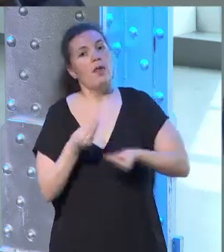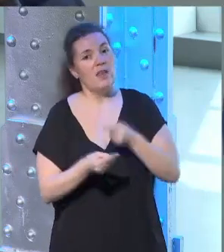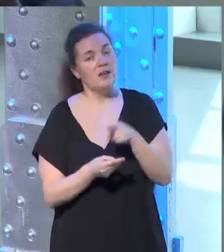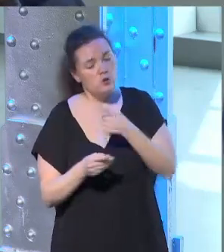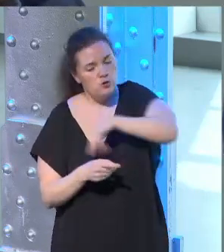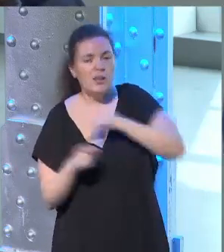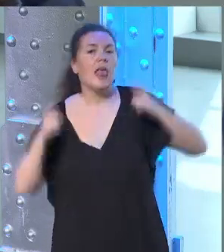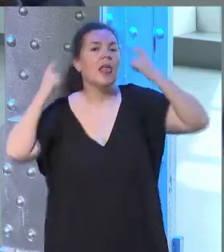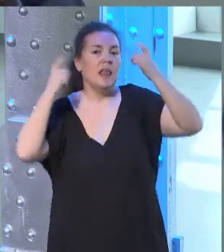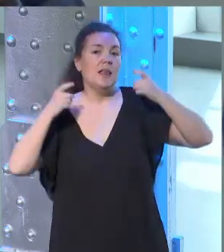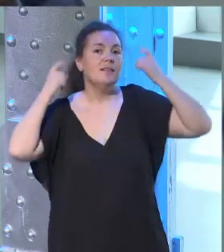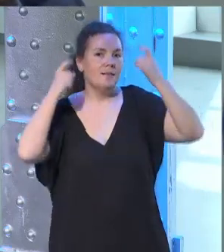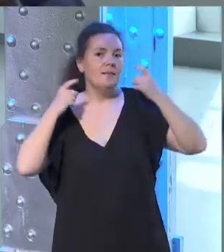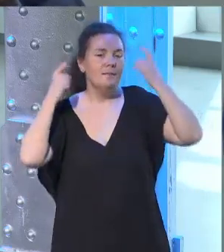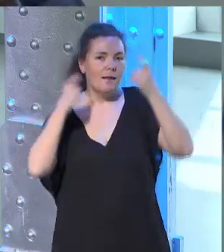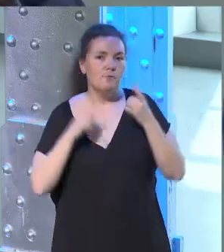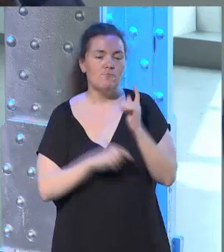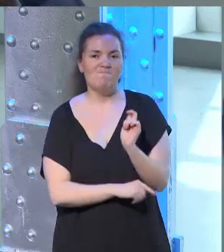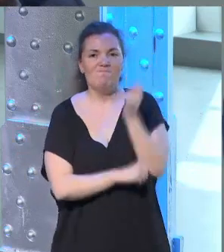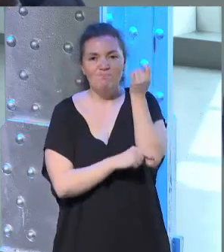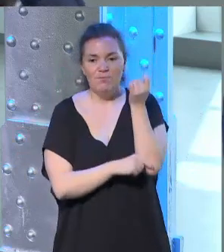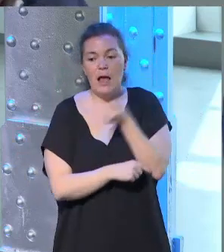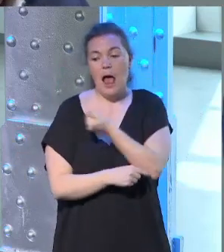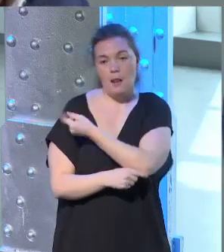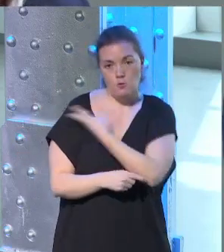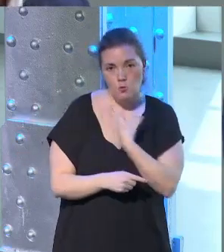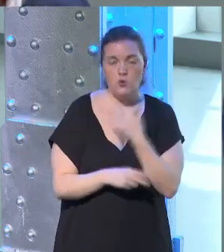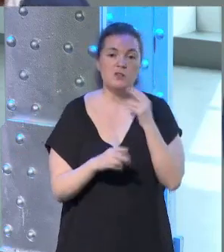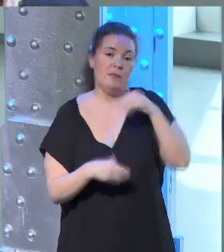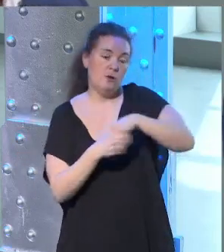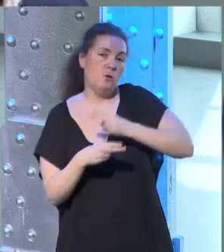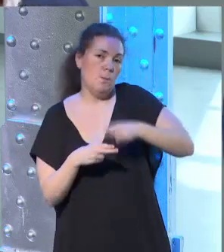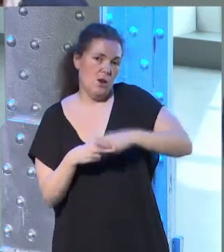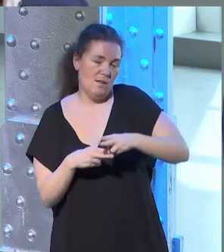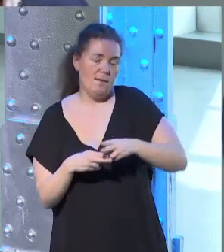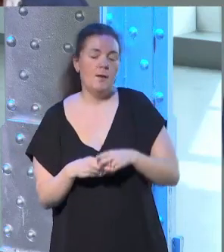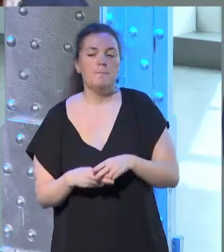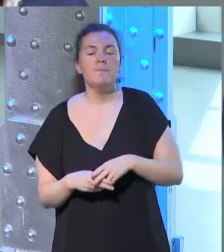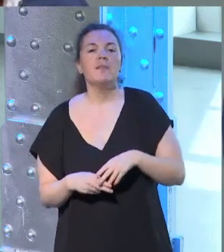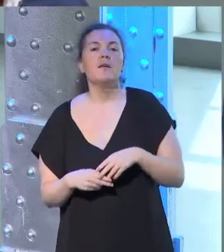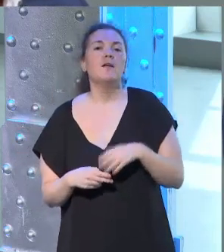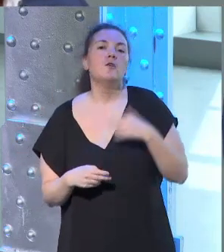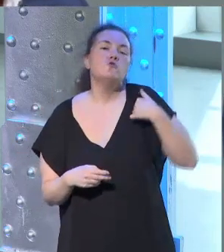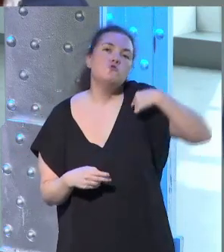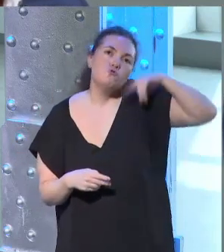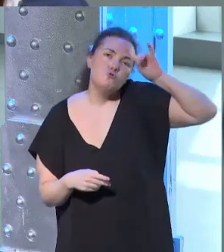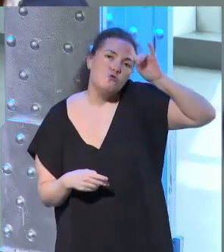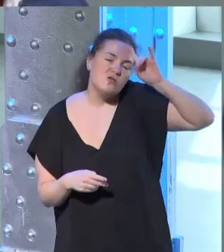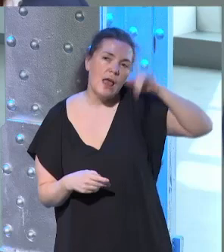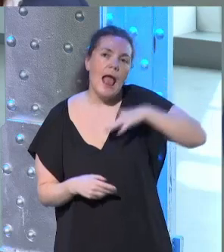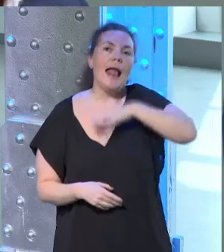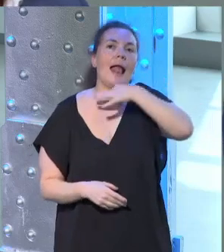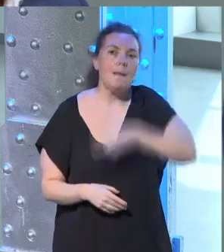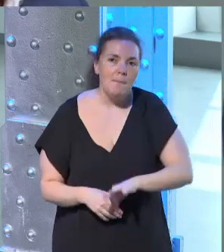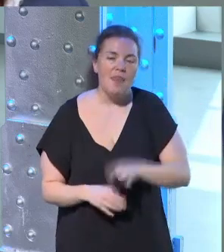tratando de hacer algunos y algunas desde la política. Es decir, yo no sé si vamos a ser capaces de